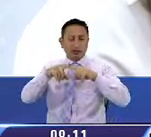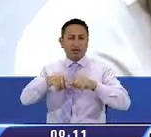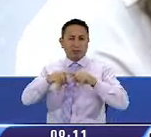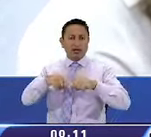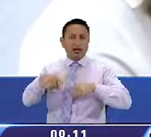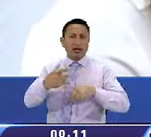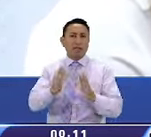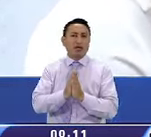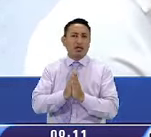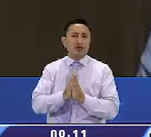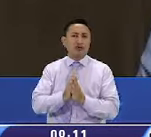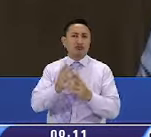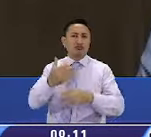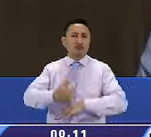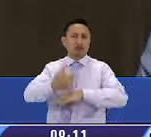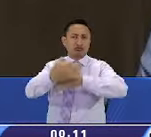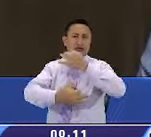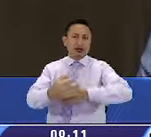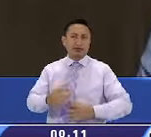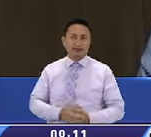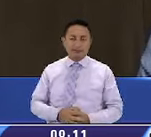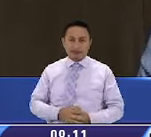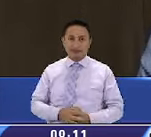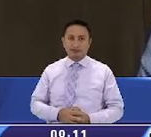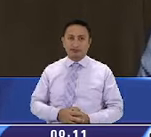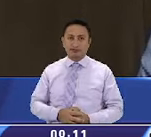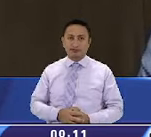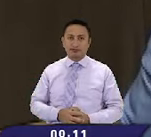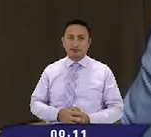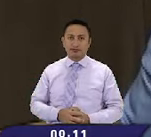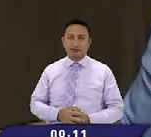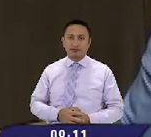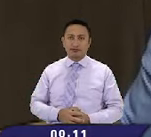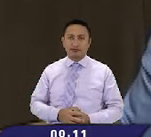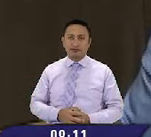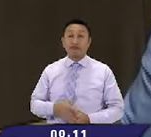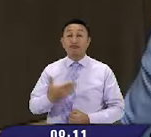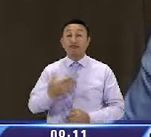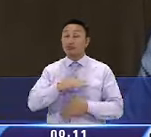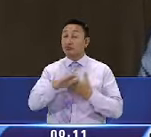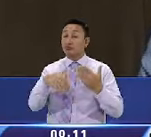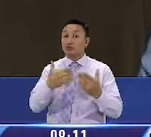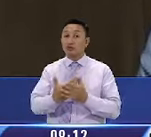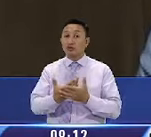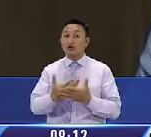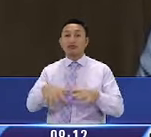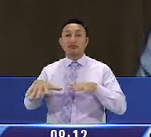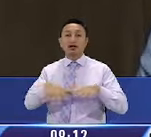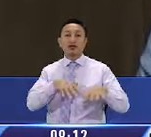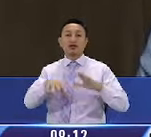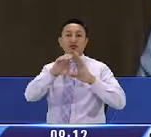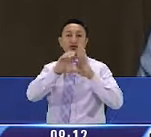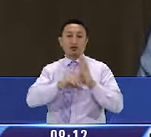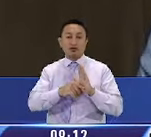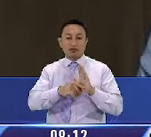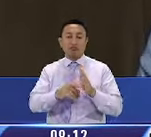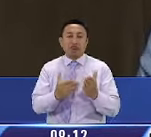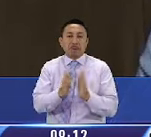recurso interpuesto. Todas las acciones constitucionales que se presenten por tal o